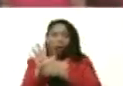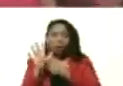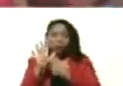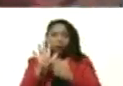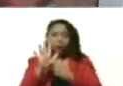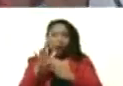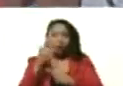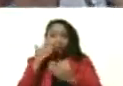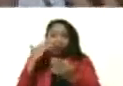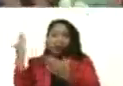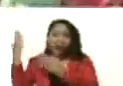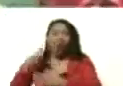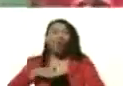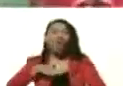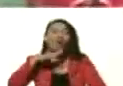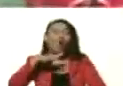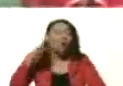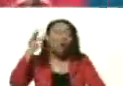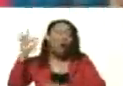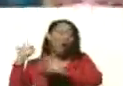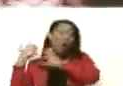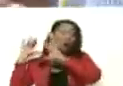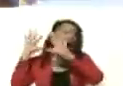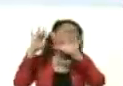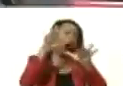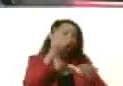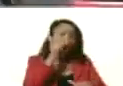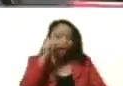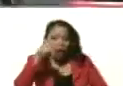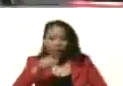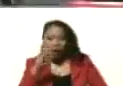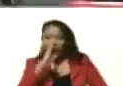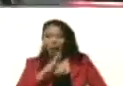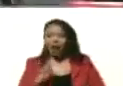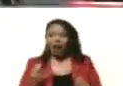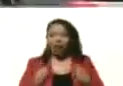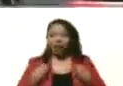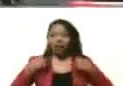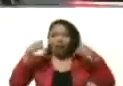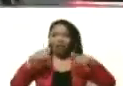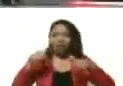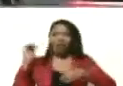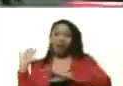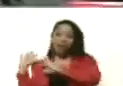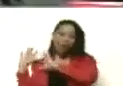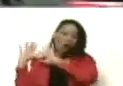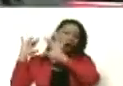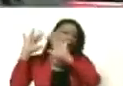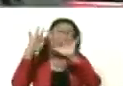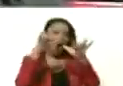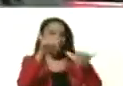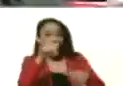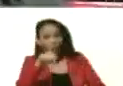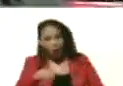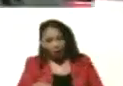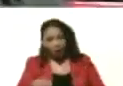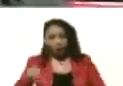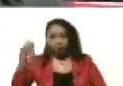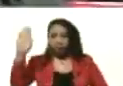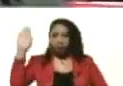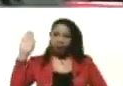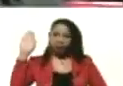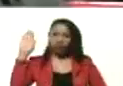esto, full de mujeres y de hombres de Barinas que vienen hoy a